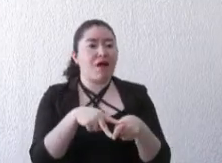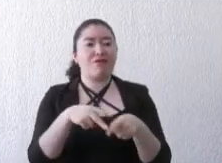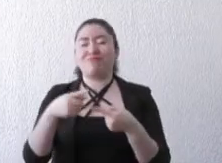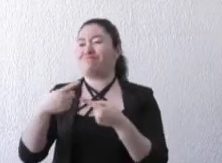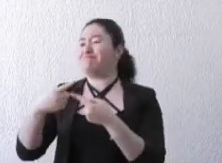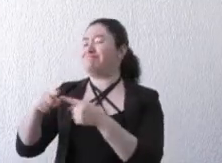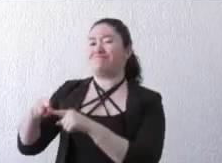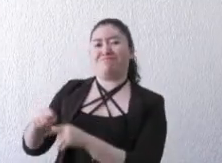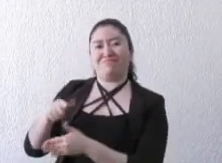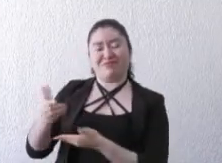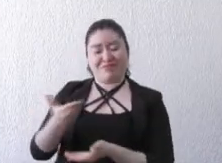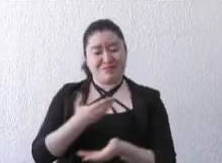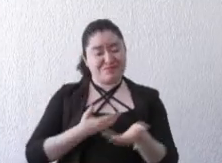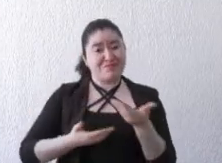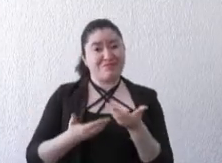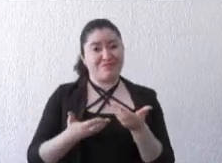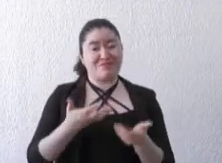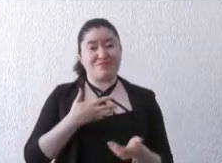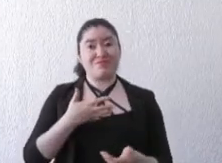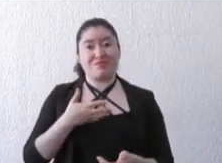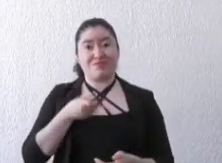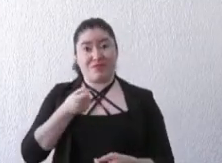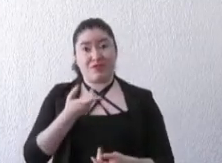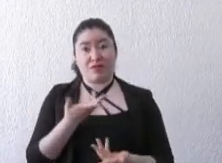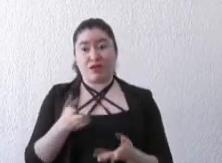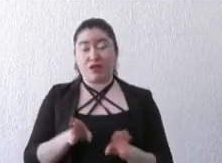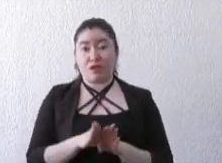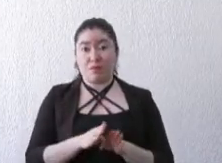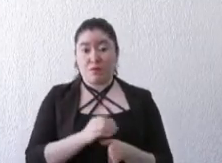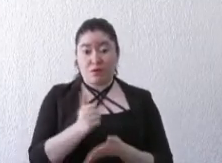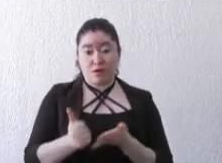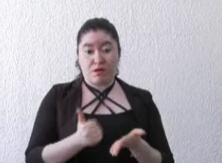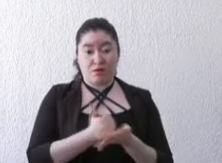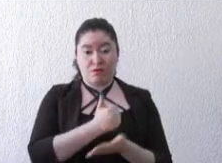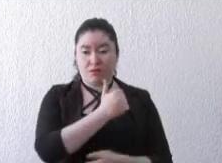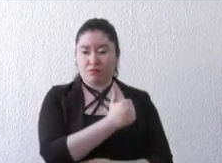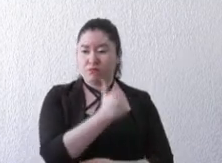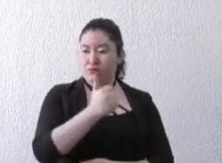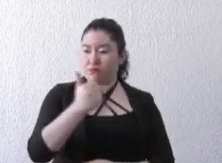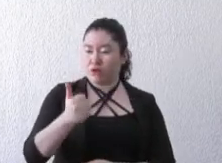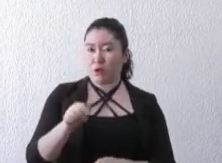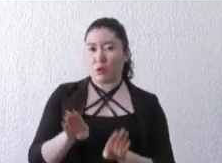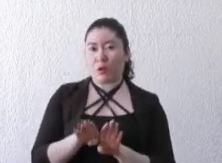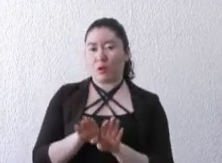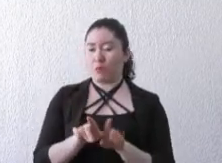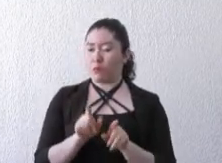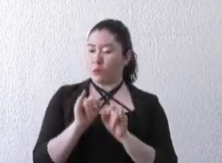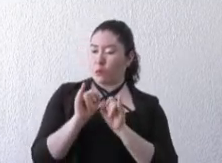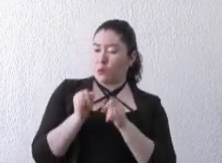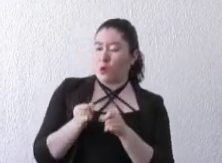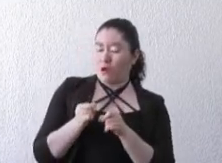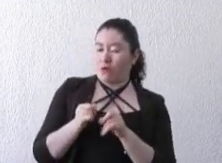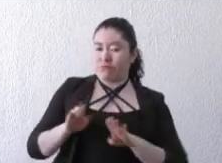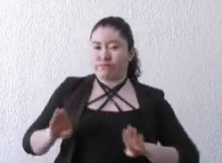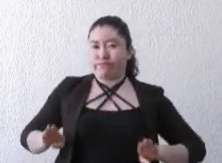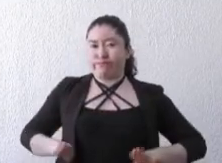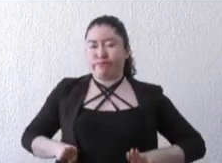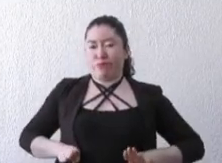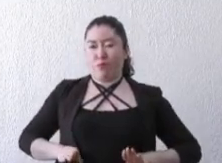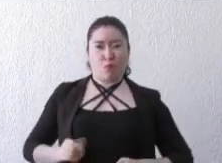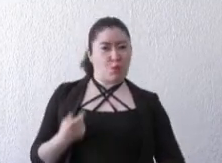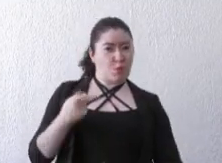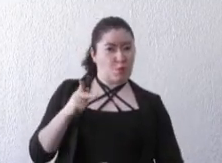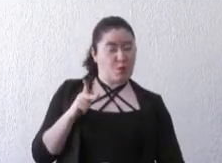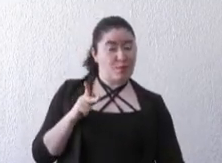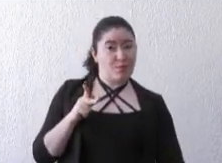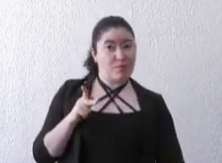en algunas condiciones, es lo que le dan a cada una de las ciudades su propia identidad y sus propias características. Es lo que nos